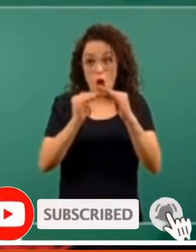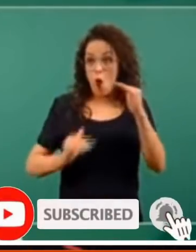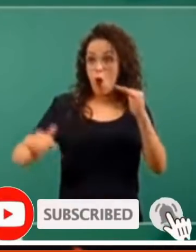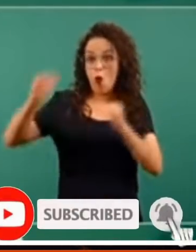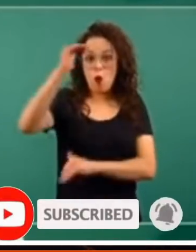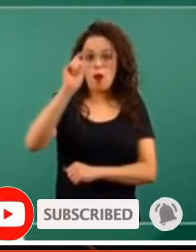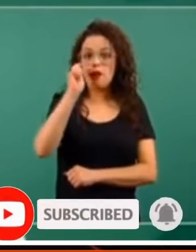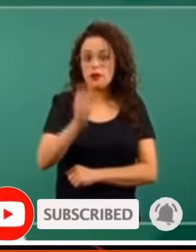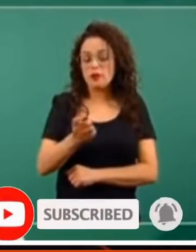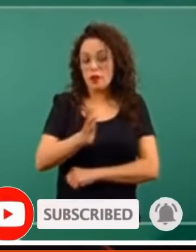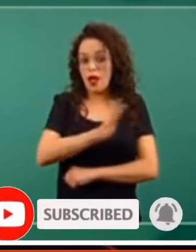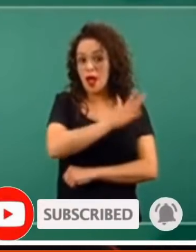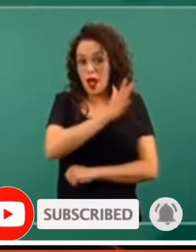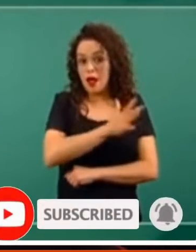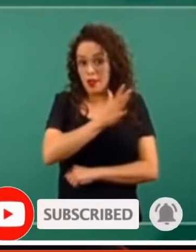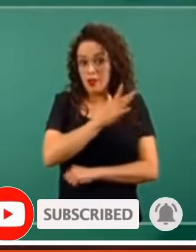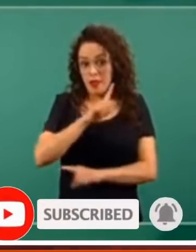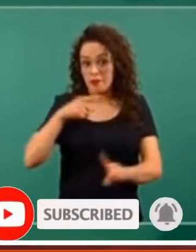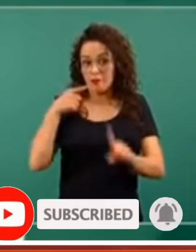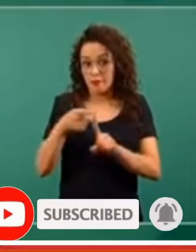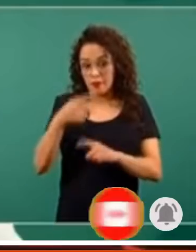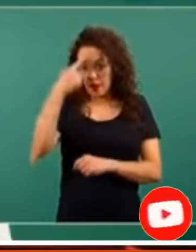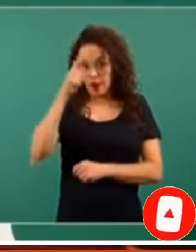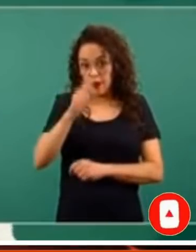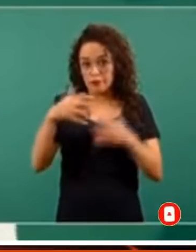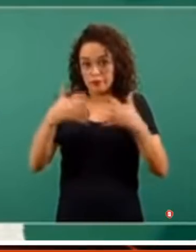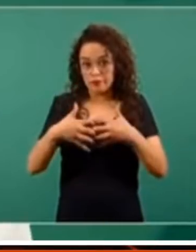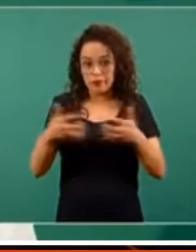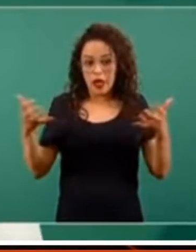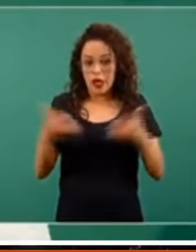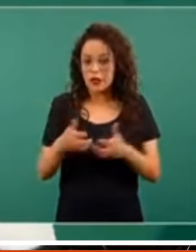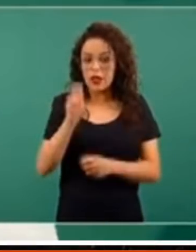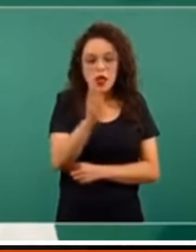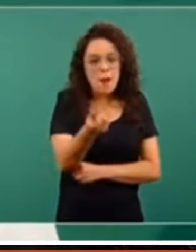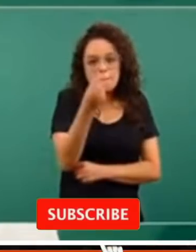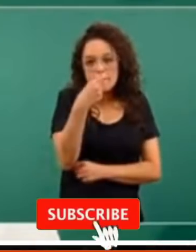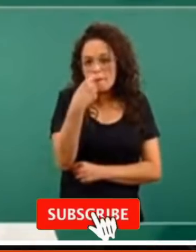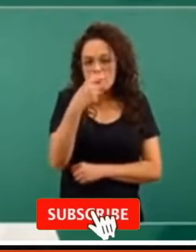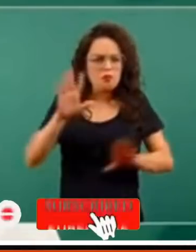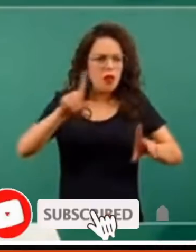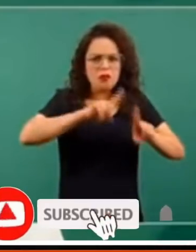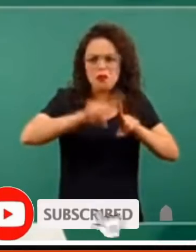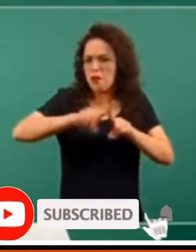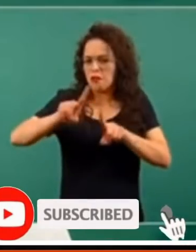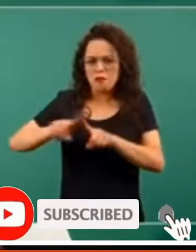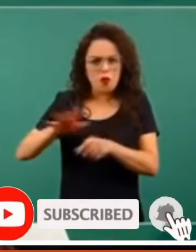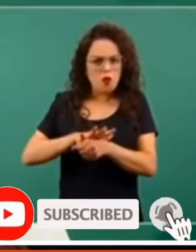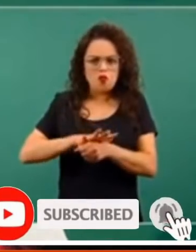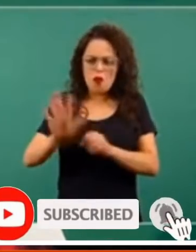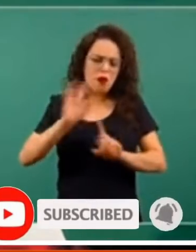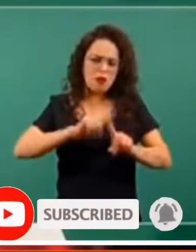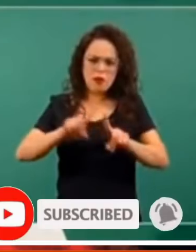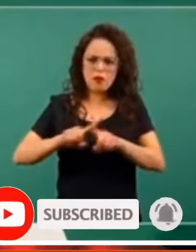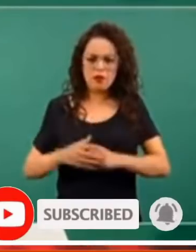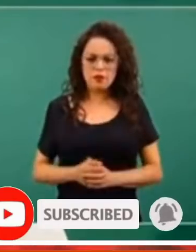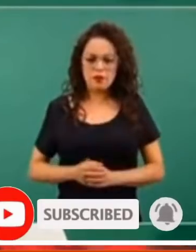producción farmacéutica. De por sí la producción farmacéutica, la producción de cualquier medicamento, cualquier producto farmacéutico,